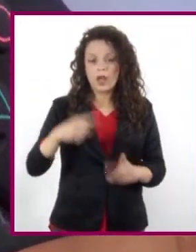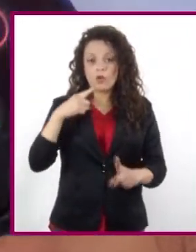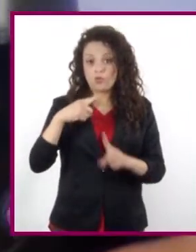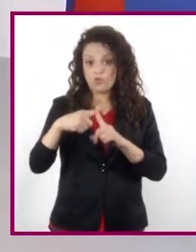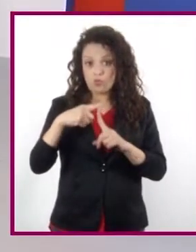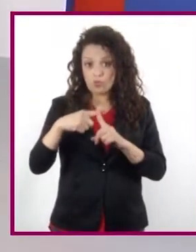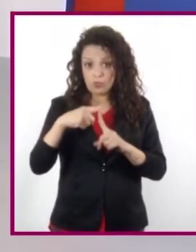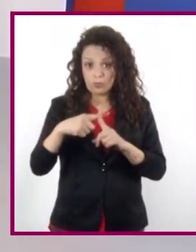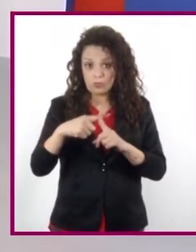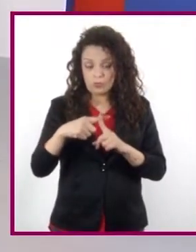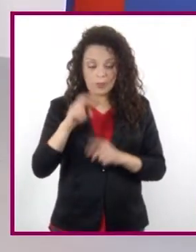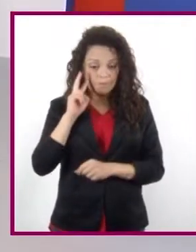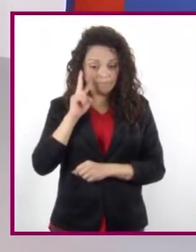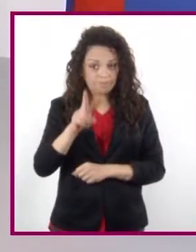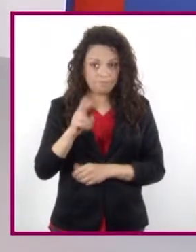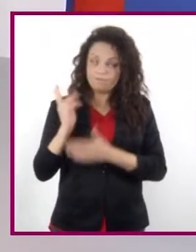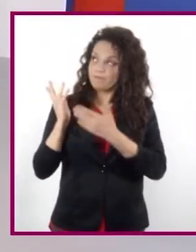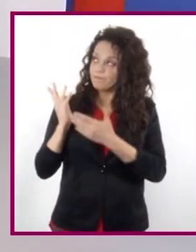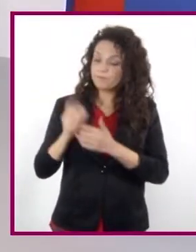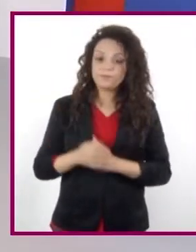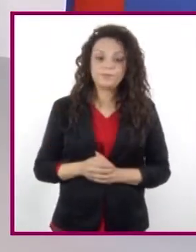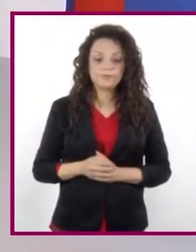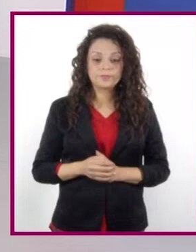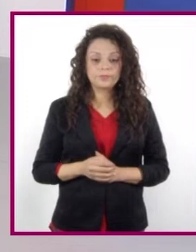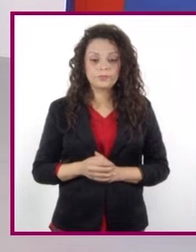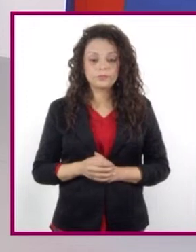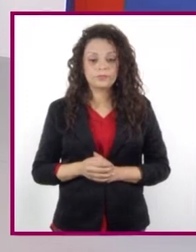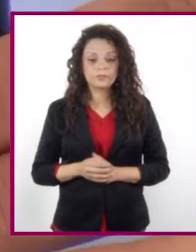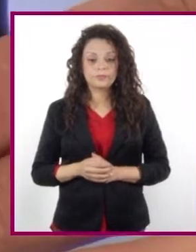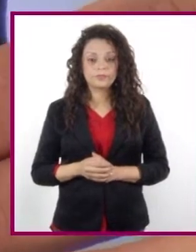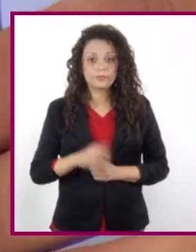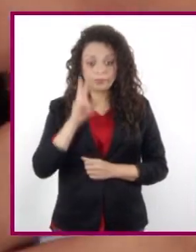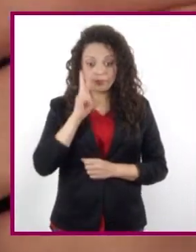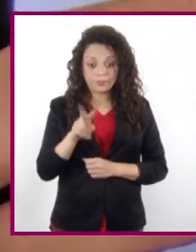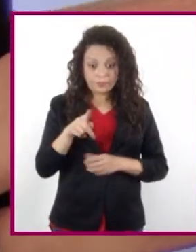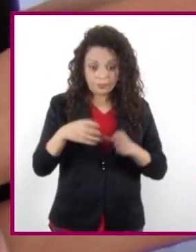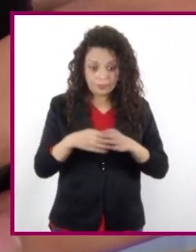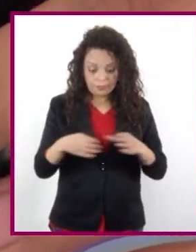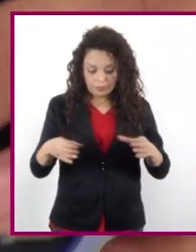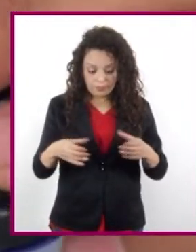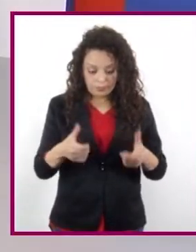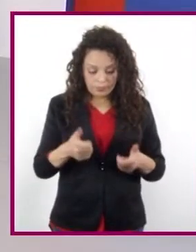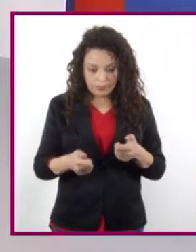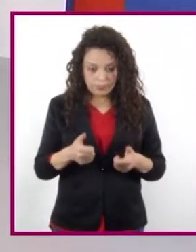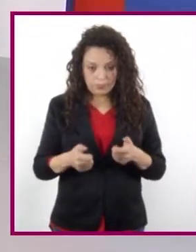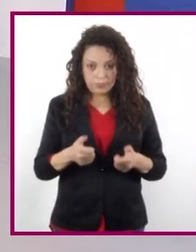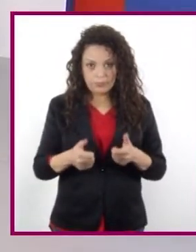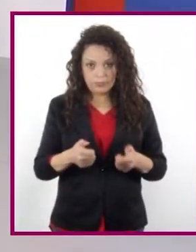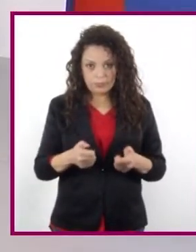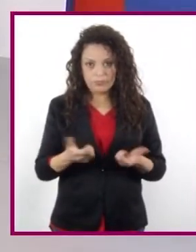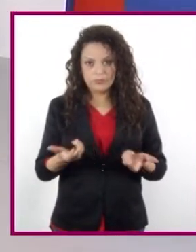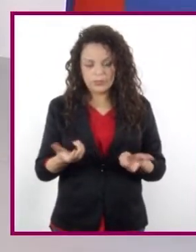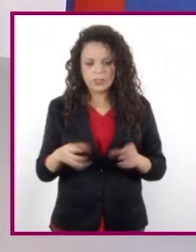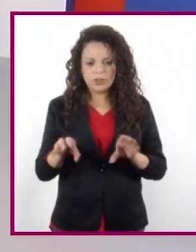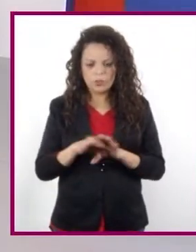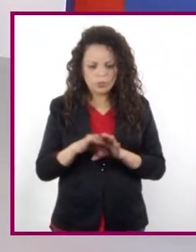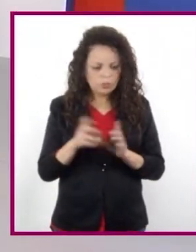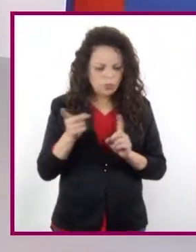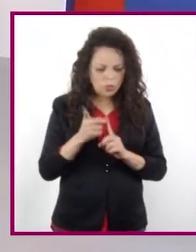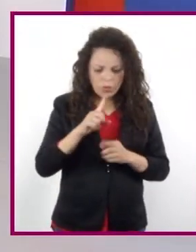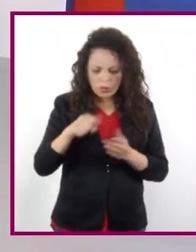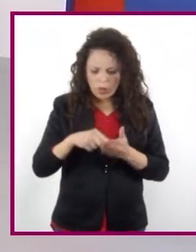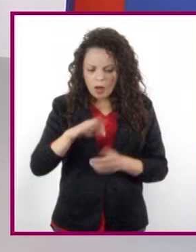de cruz. Para ello, observaremos nuestro objeto técnico, de qué parte podemos